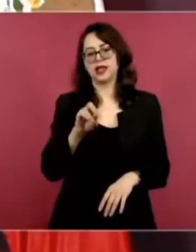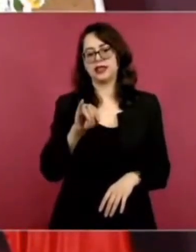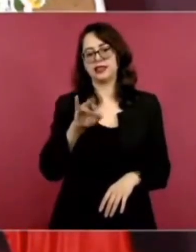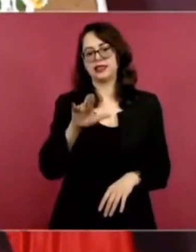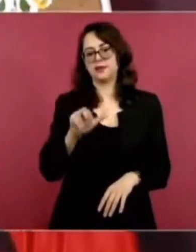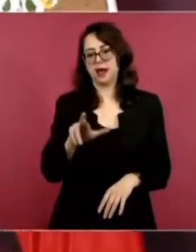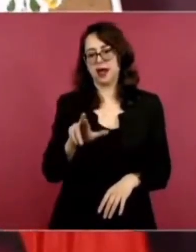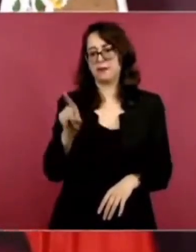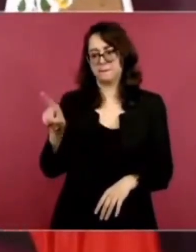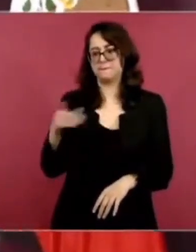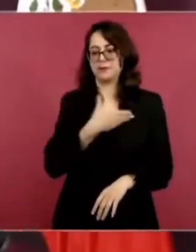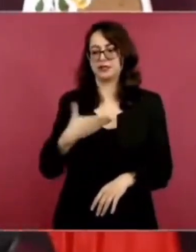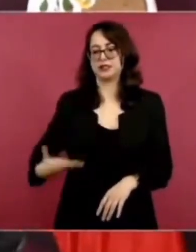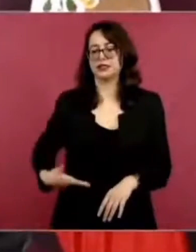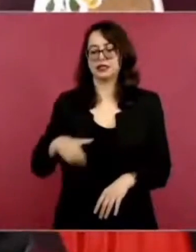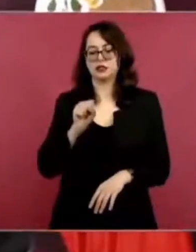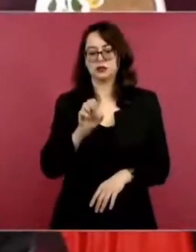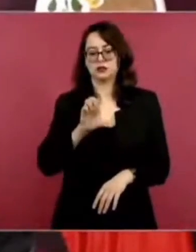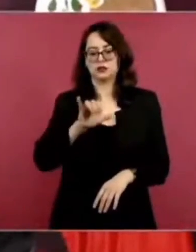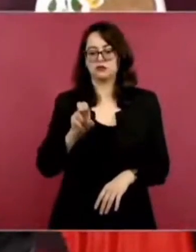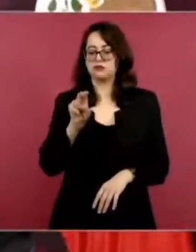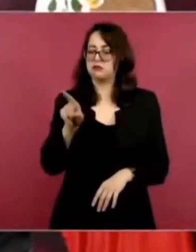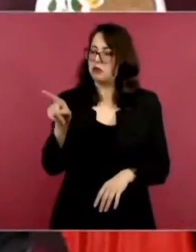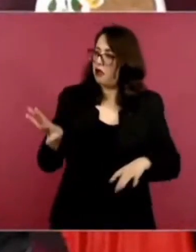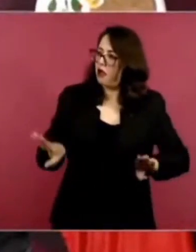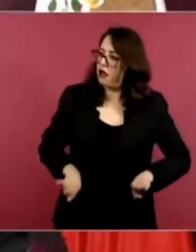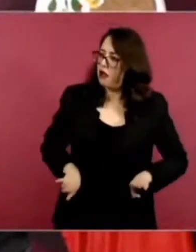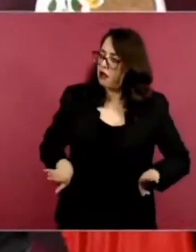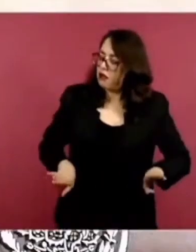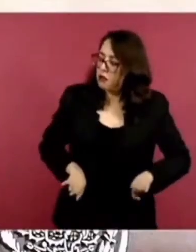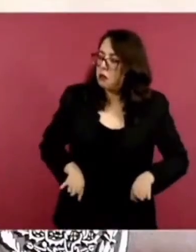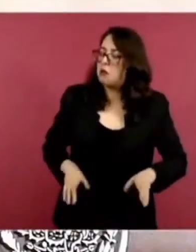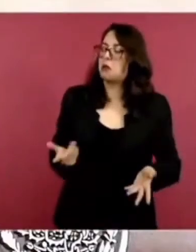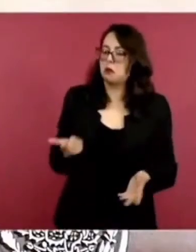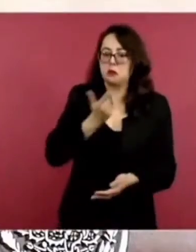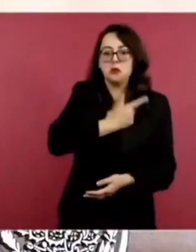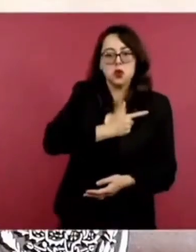porque hablaba del combate a la corrupción en el Poder Judicial.